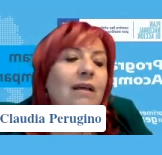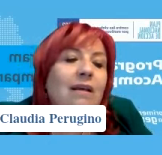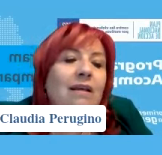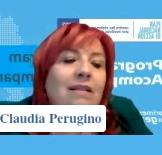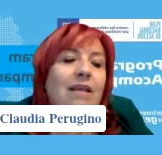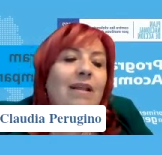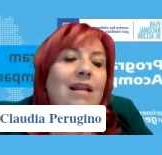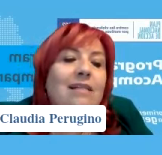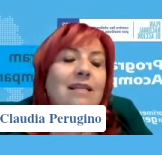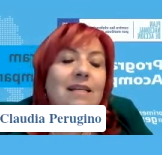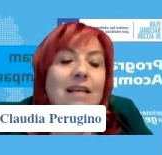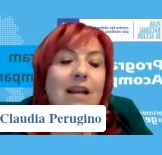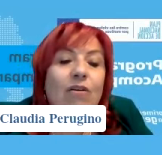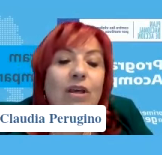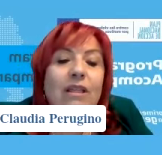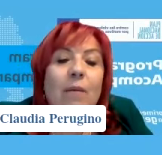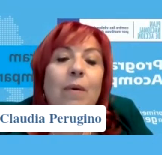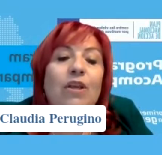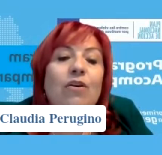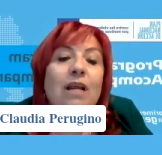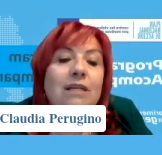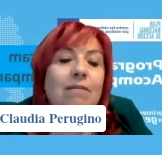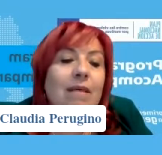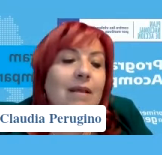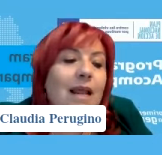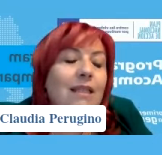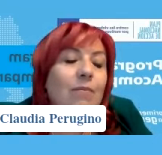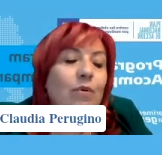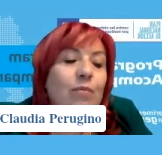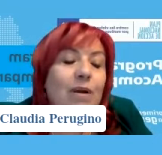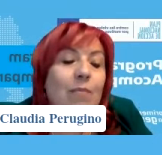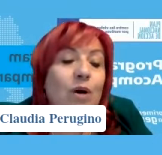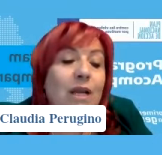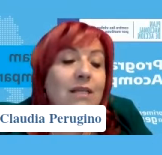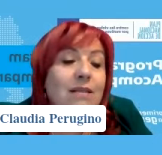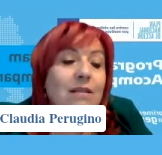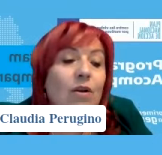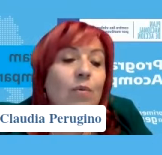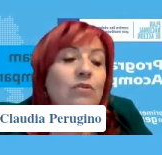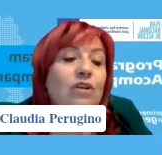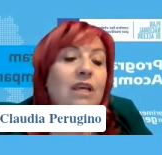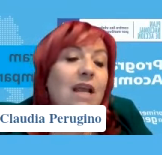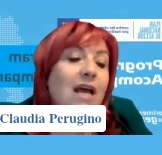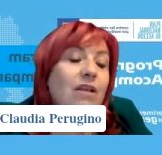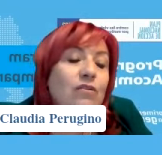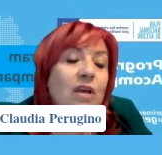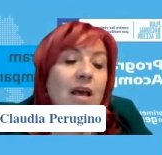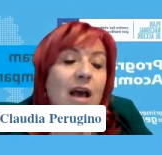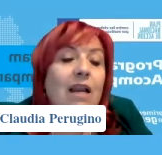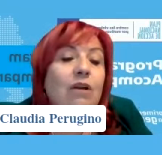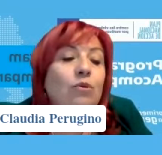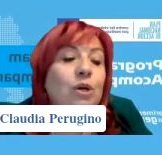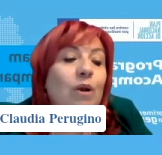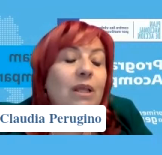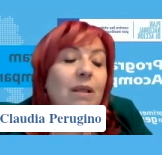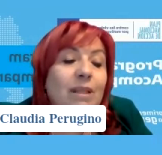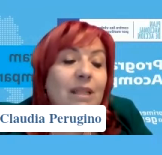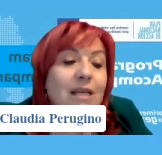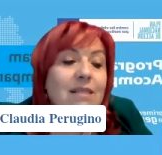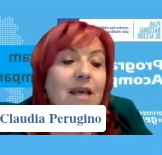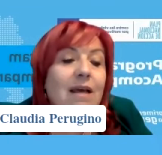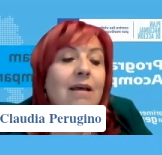historia, desde la resistencia a la conquista española llevada adelante por las mujeres de los pueblos originarios, a la lucha por